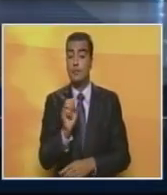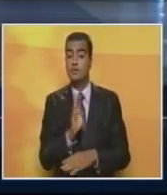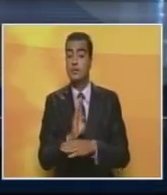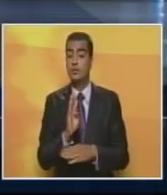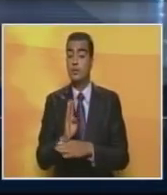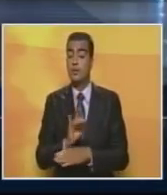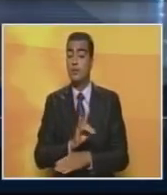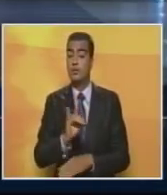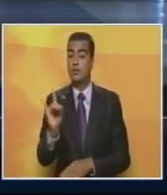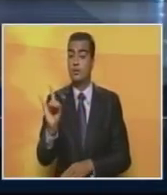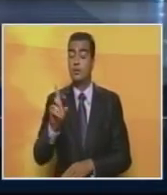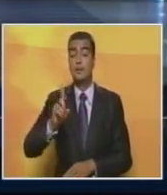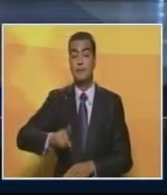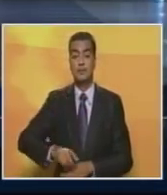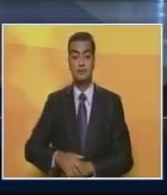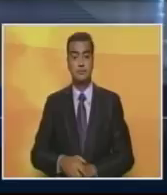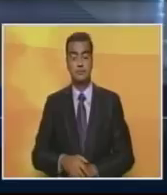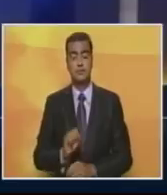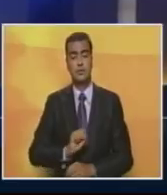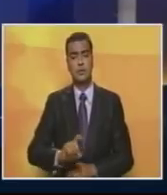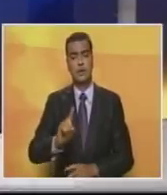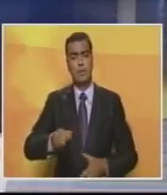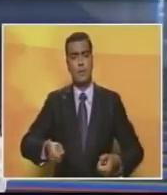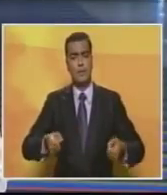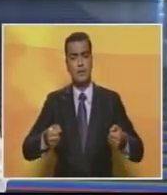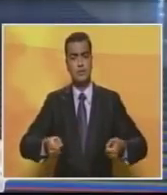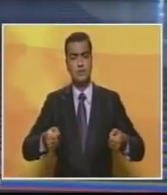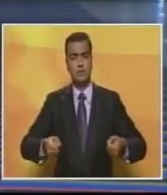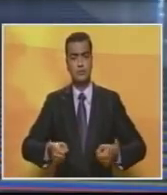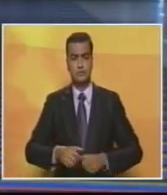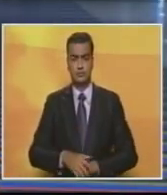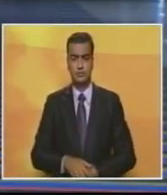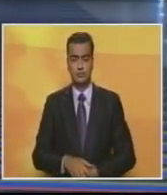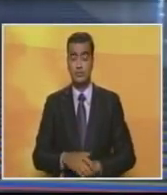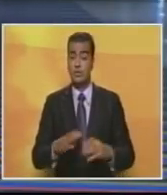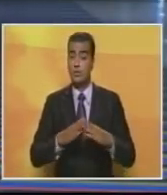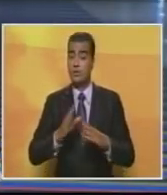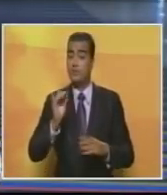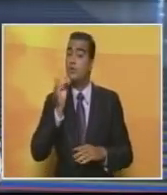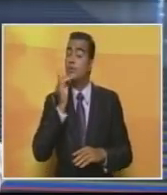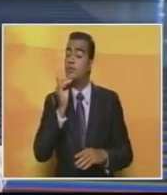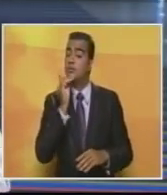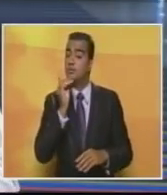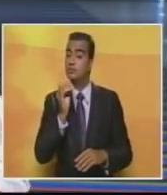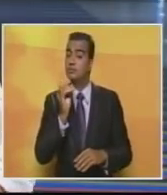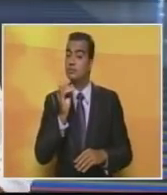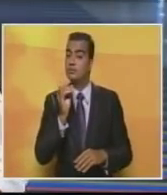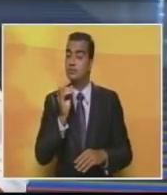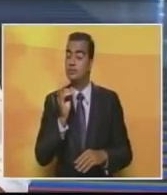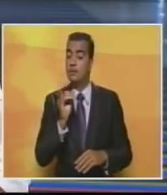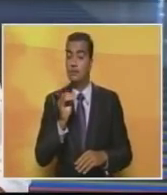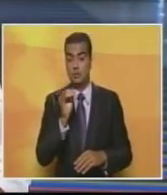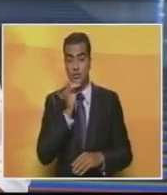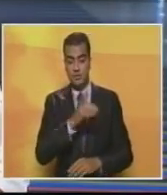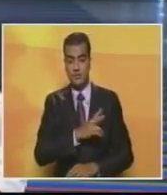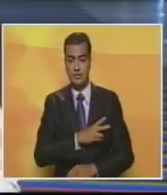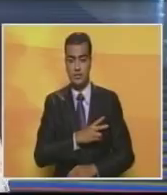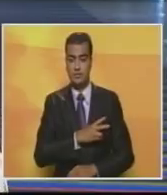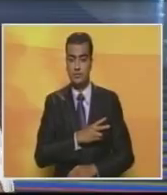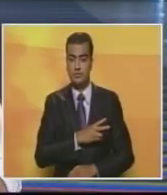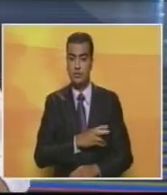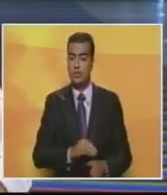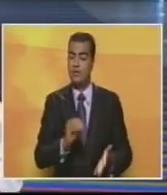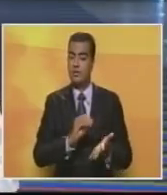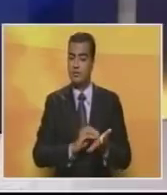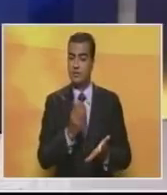seguridad aeroportuaria y también contra un maletero de la aerolínea Láser. Esta información será ampliada en la emisión estelar de su noticiero Venevisión.